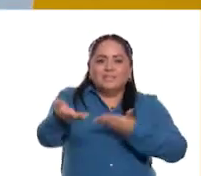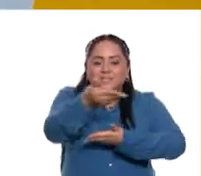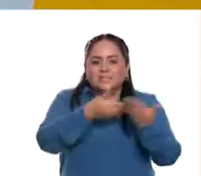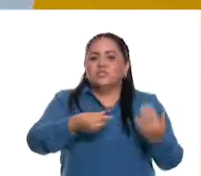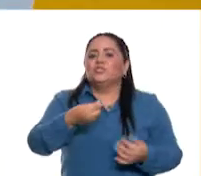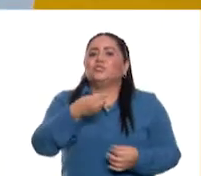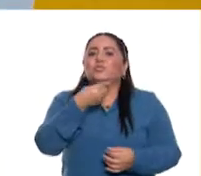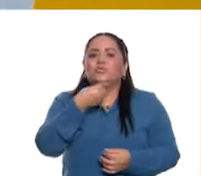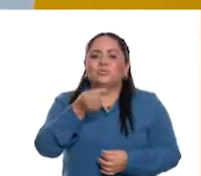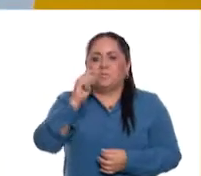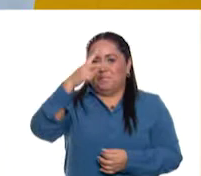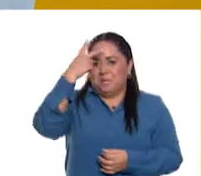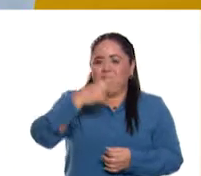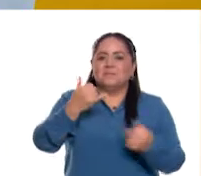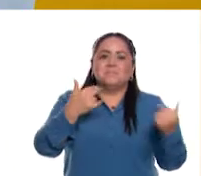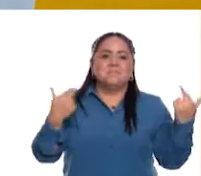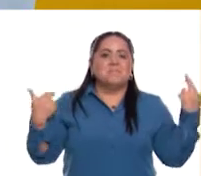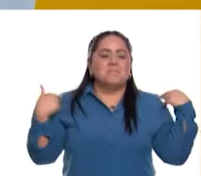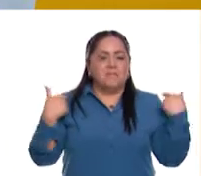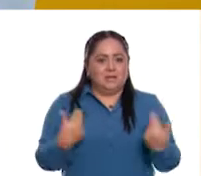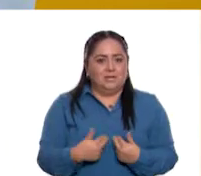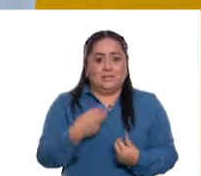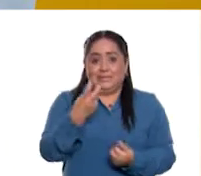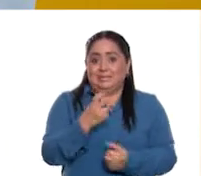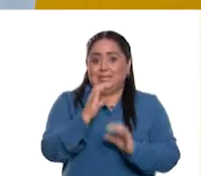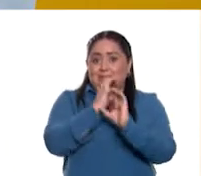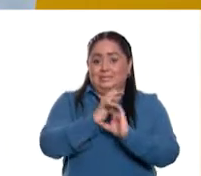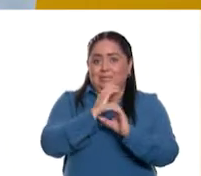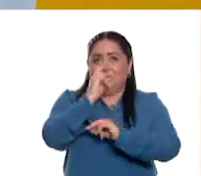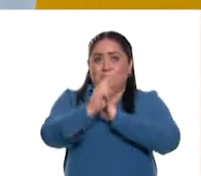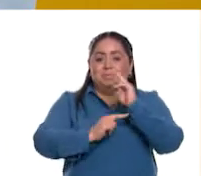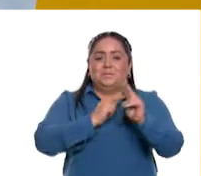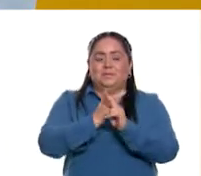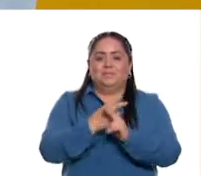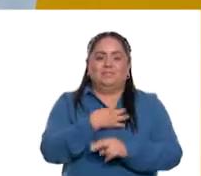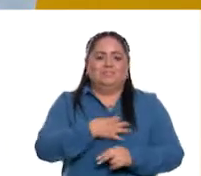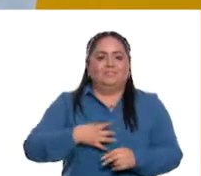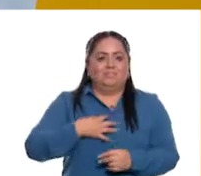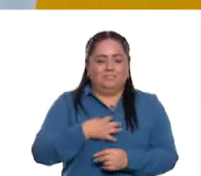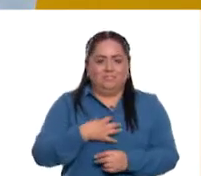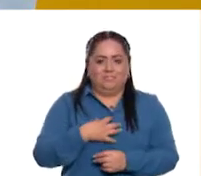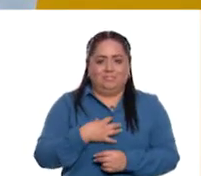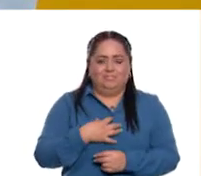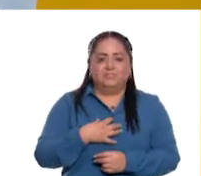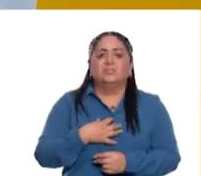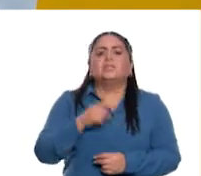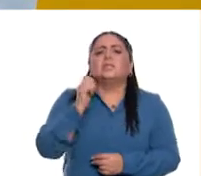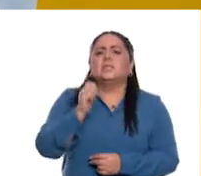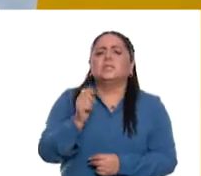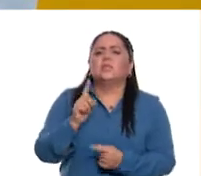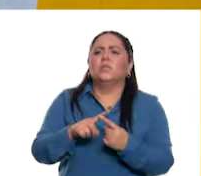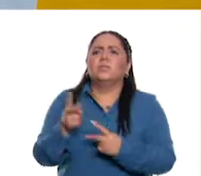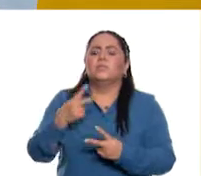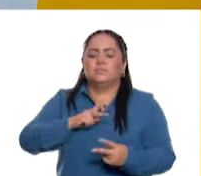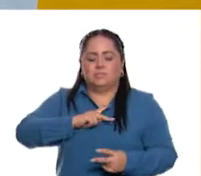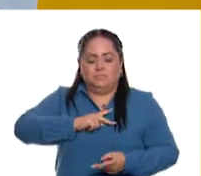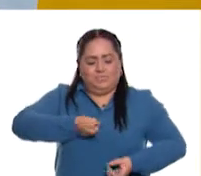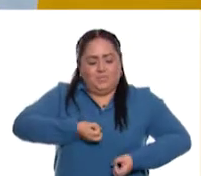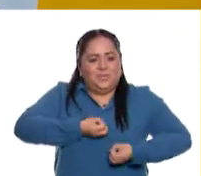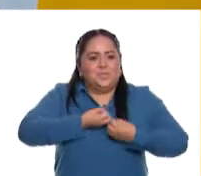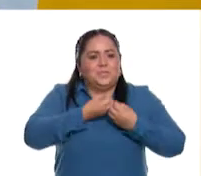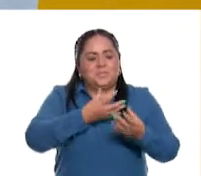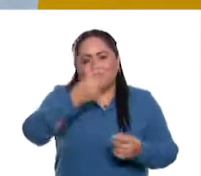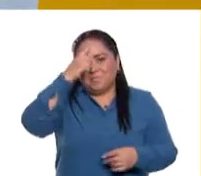los niños de México y con los maestros esta canción de Universo de Emociones, que viene de mi inspiración y